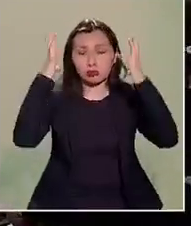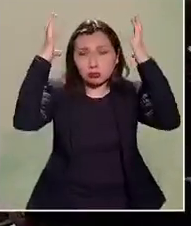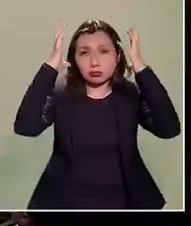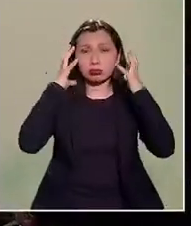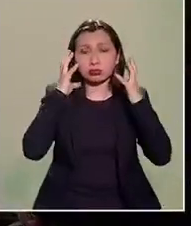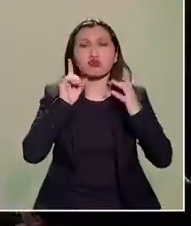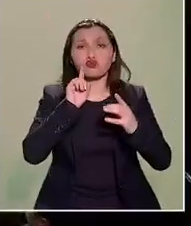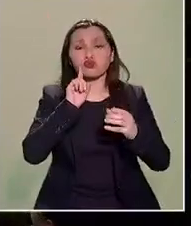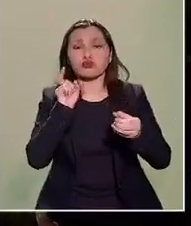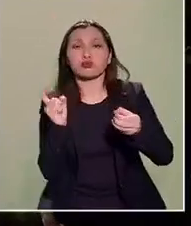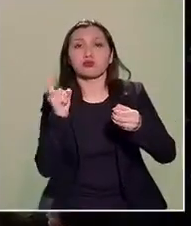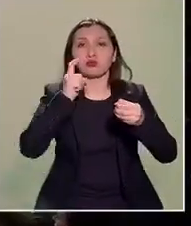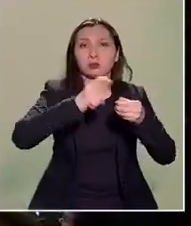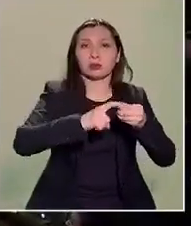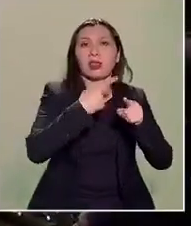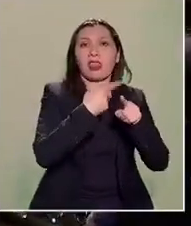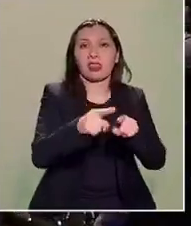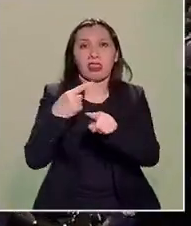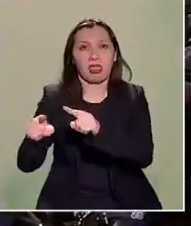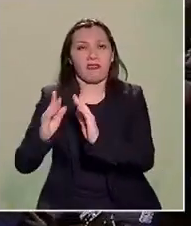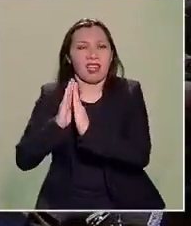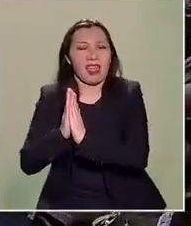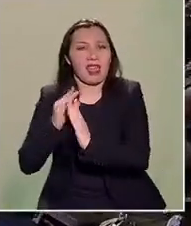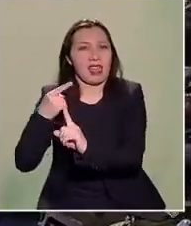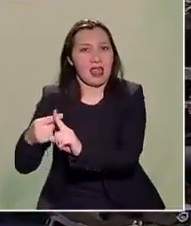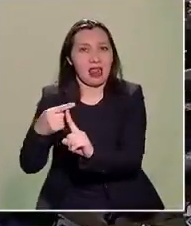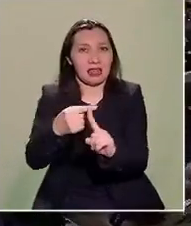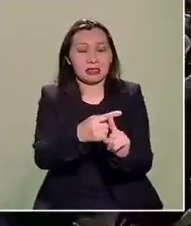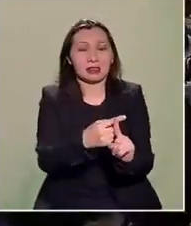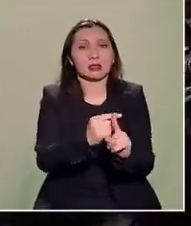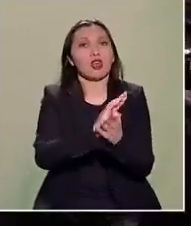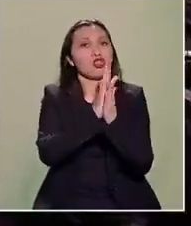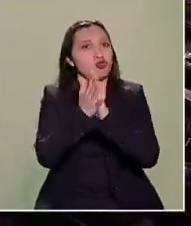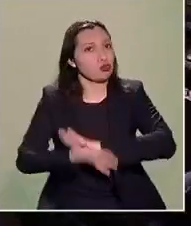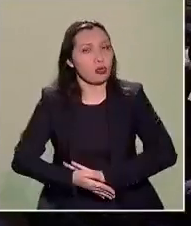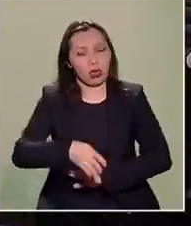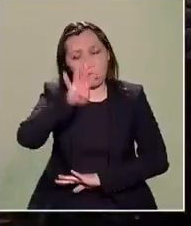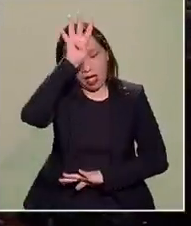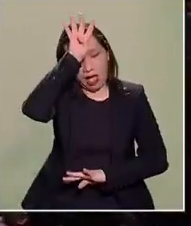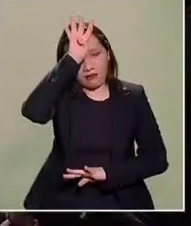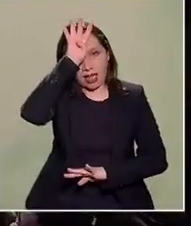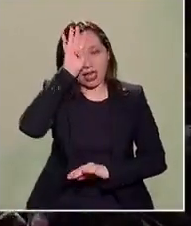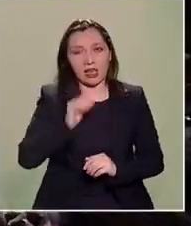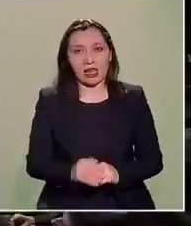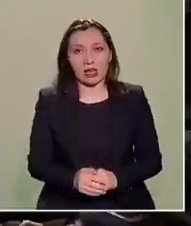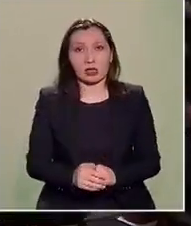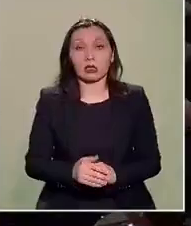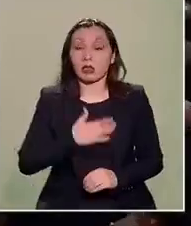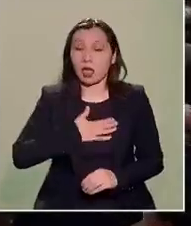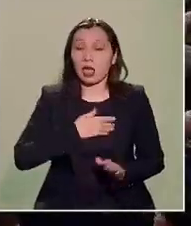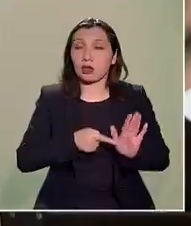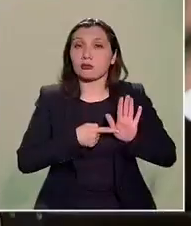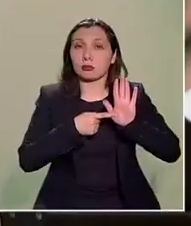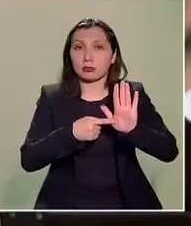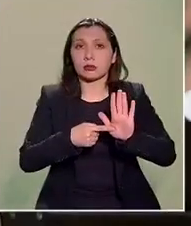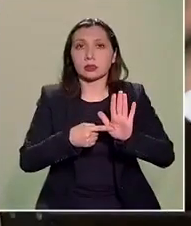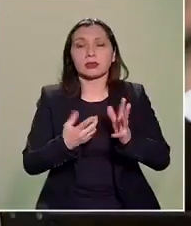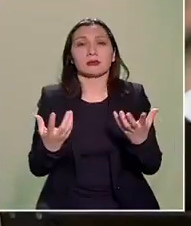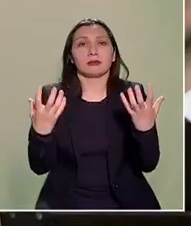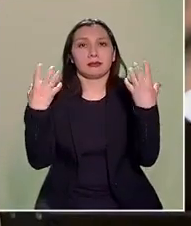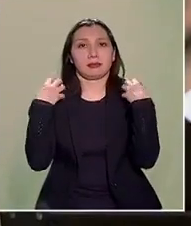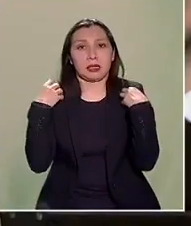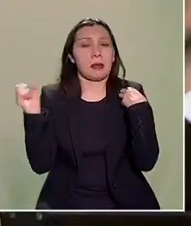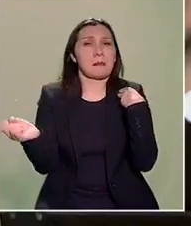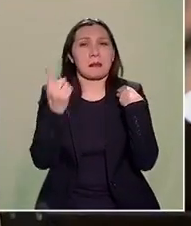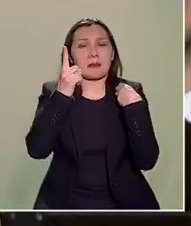pertenecían a diversas denominaciones todas es evangélica quiero destacar al comandante en la